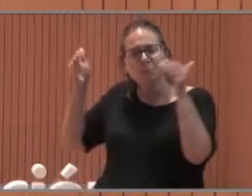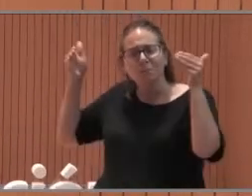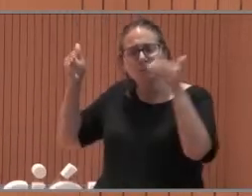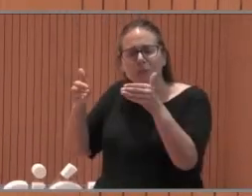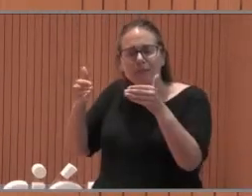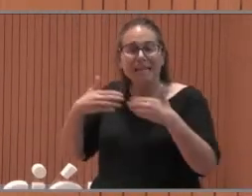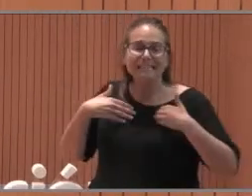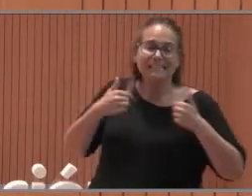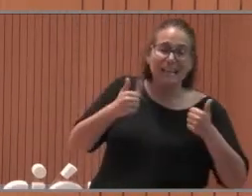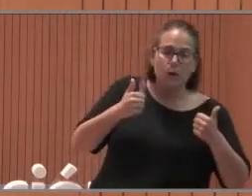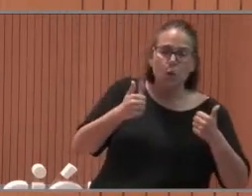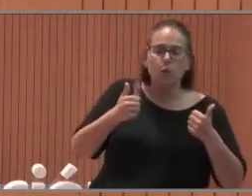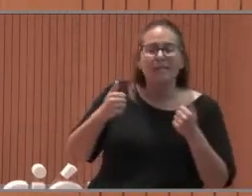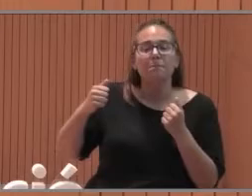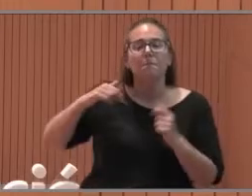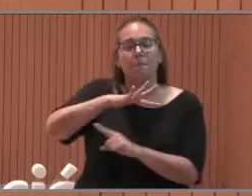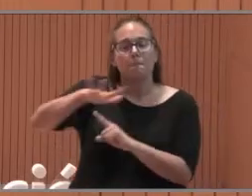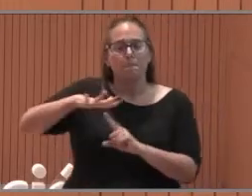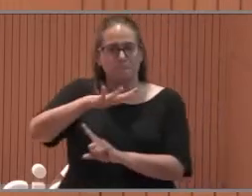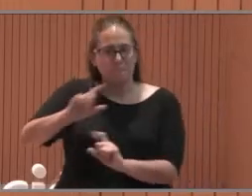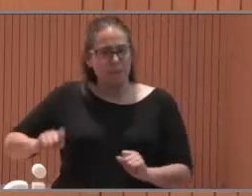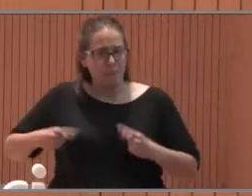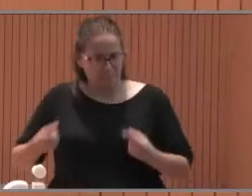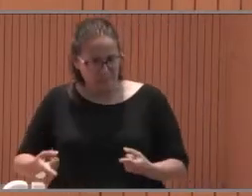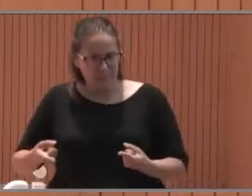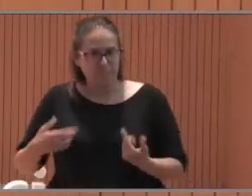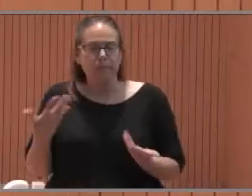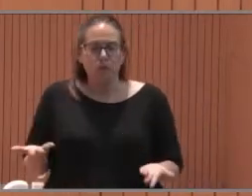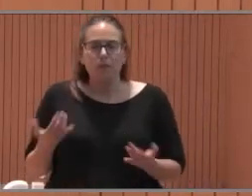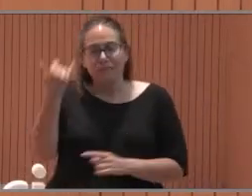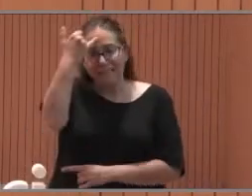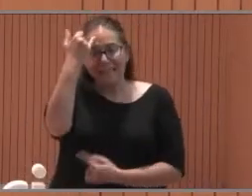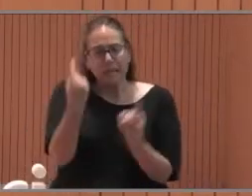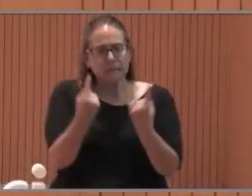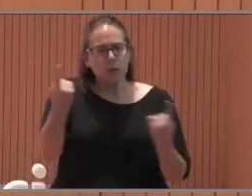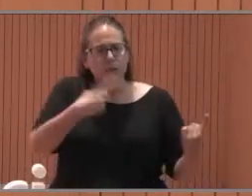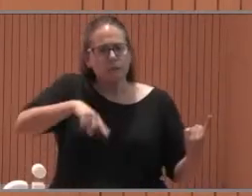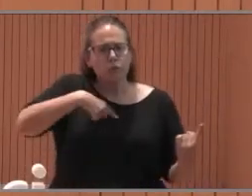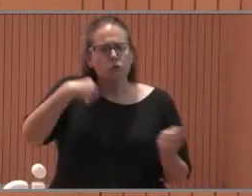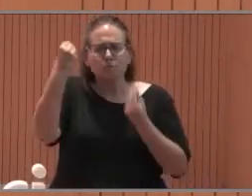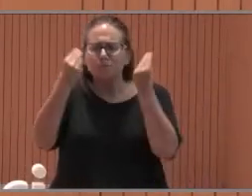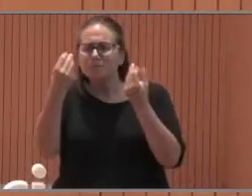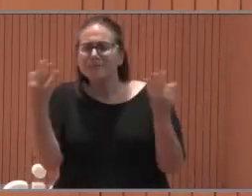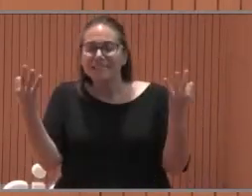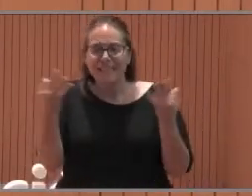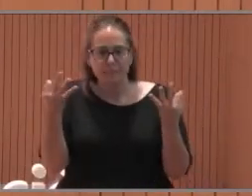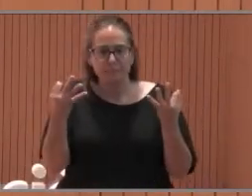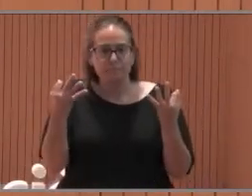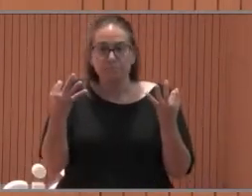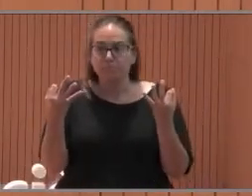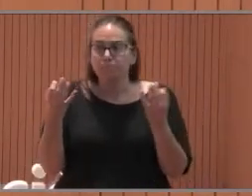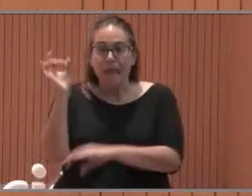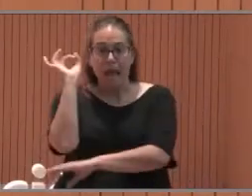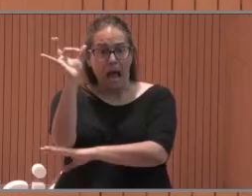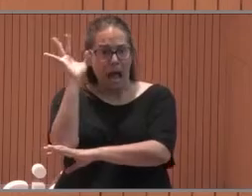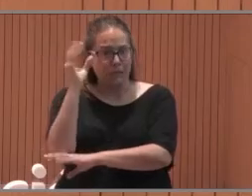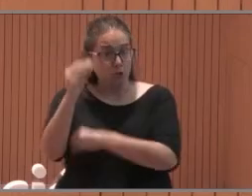ambiente y, entre otra serie de iniciativas, pues decidimos el realizar este tipo de